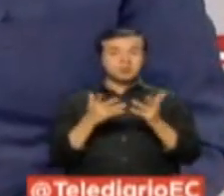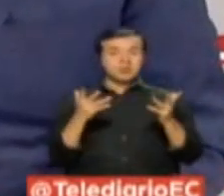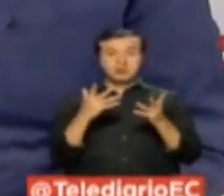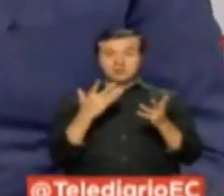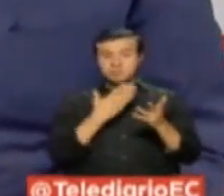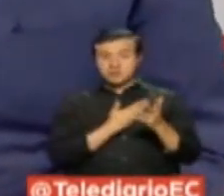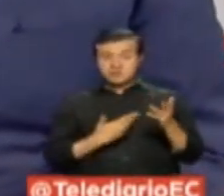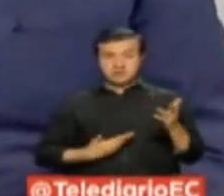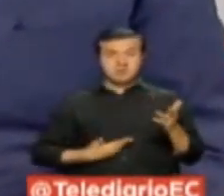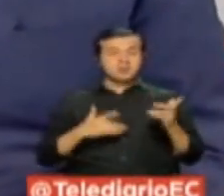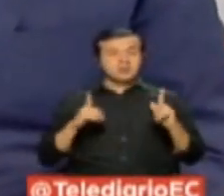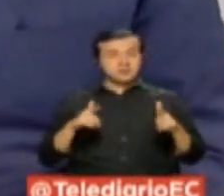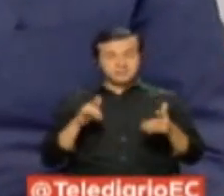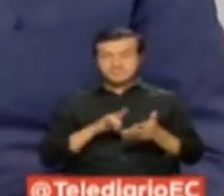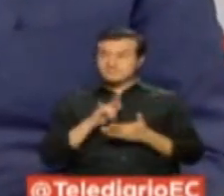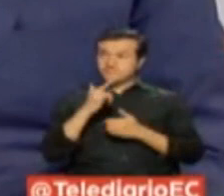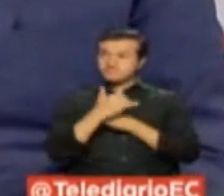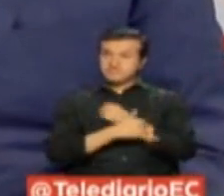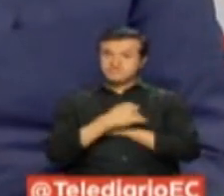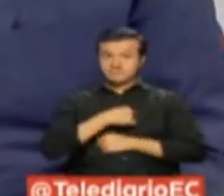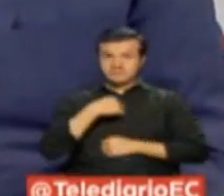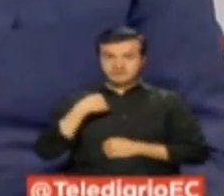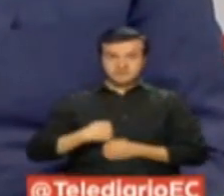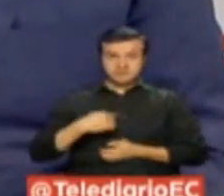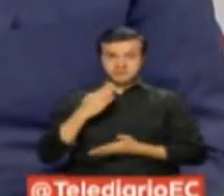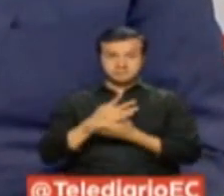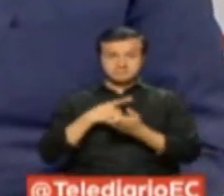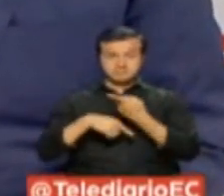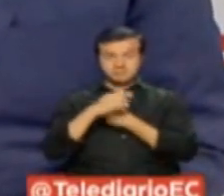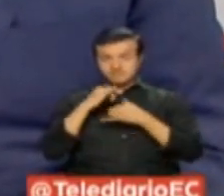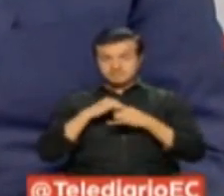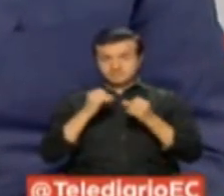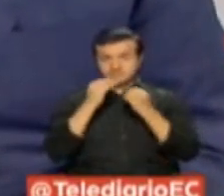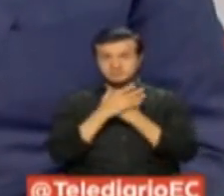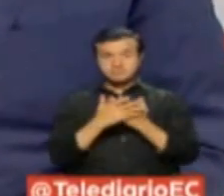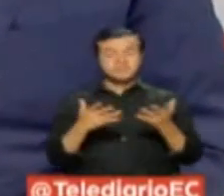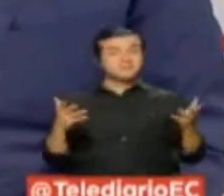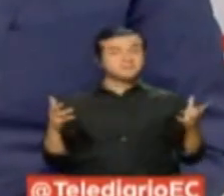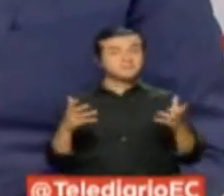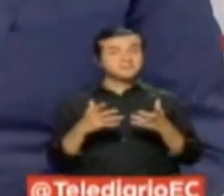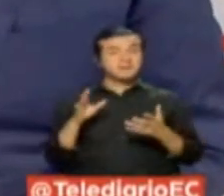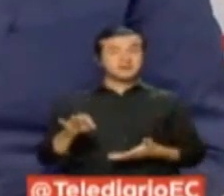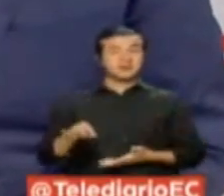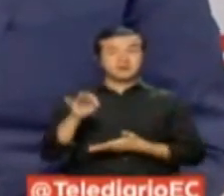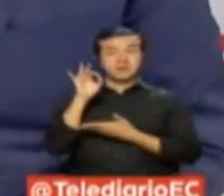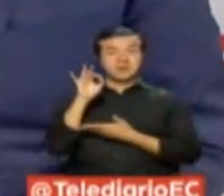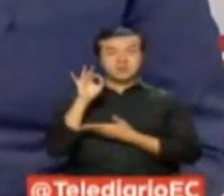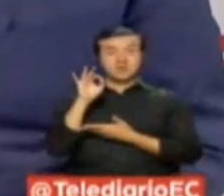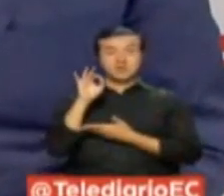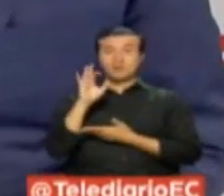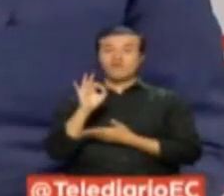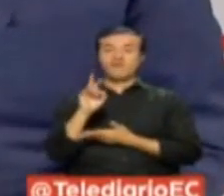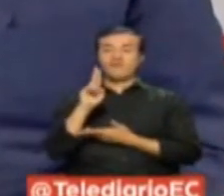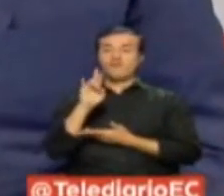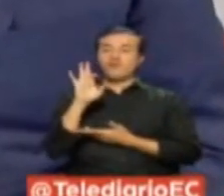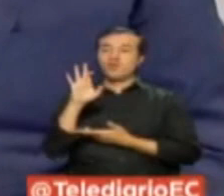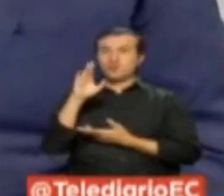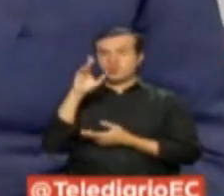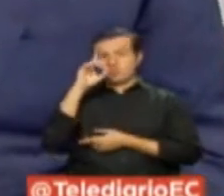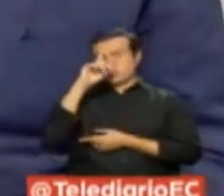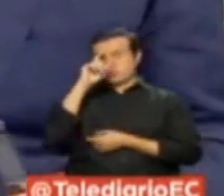viaje del presidente Moreno a China. Brevísimo corte. Al regresar estaremos hablando con el representante del Frente Unitario